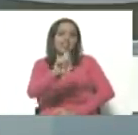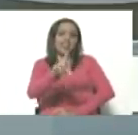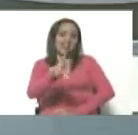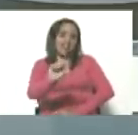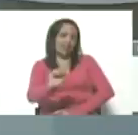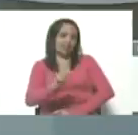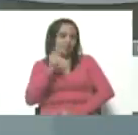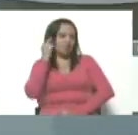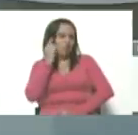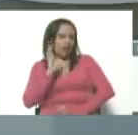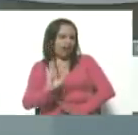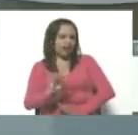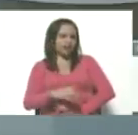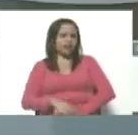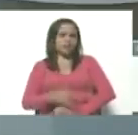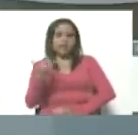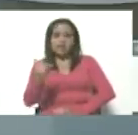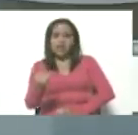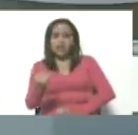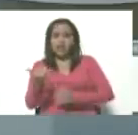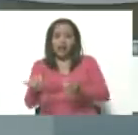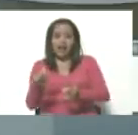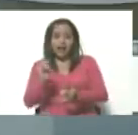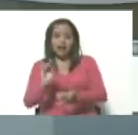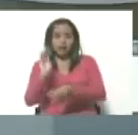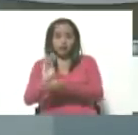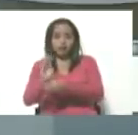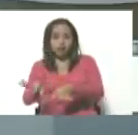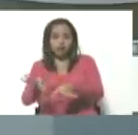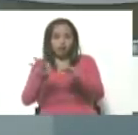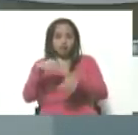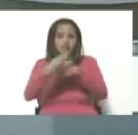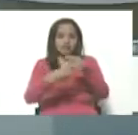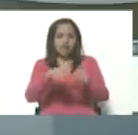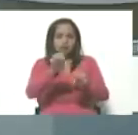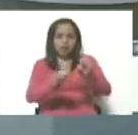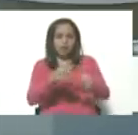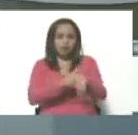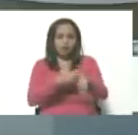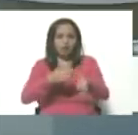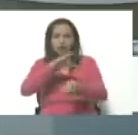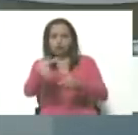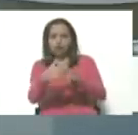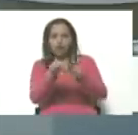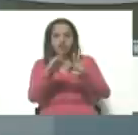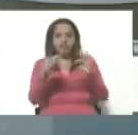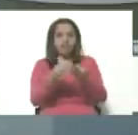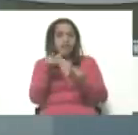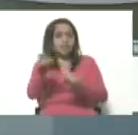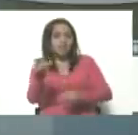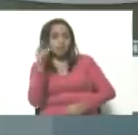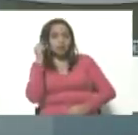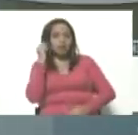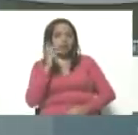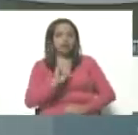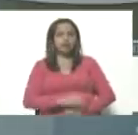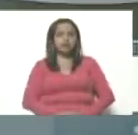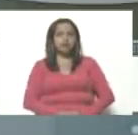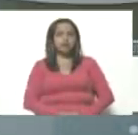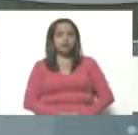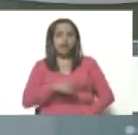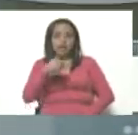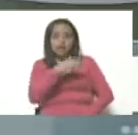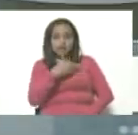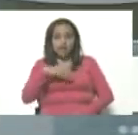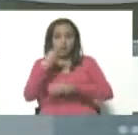Lela. Y ya La Lela está bajo protección. Ya le hicimos el examen de sangre a ella, a toda la familia de La Lela. Así quiero